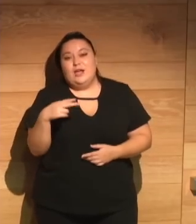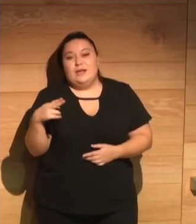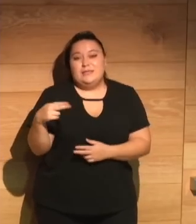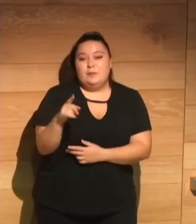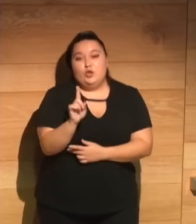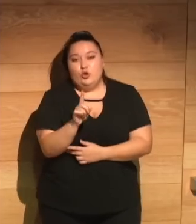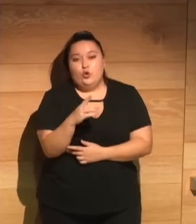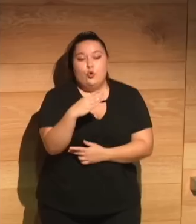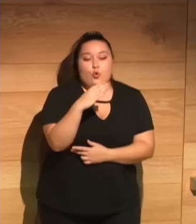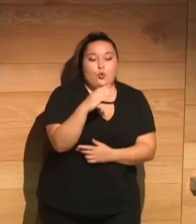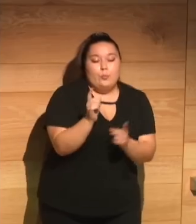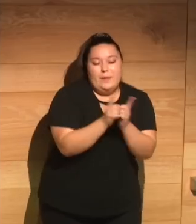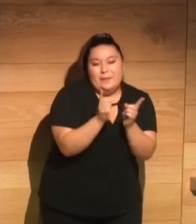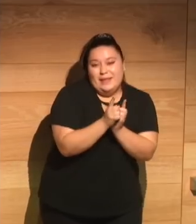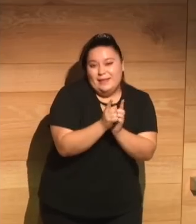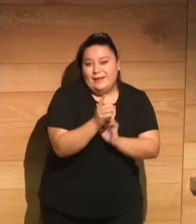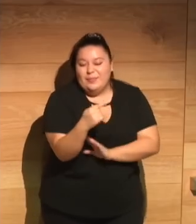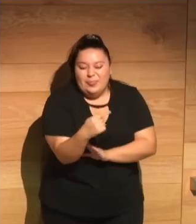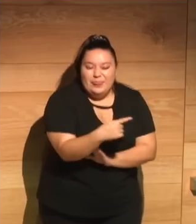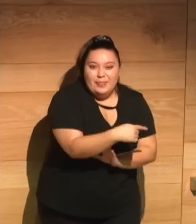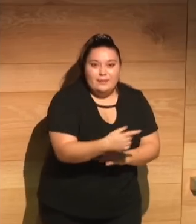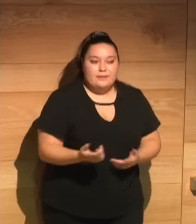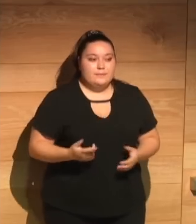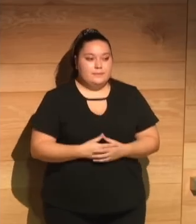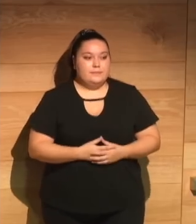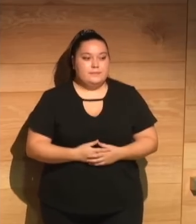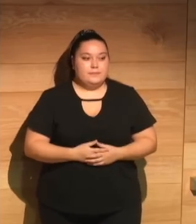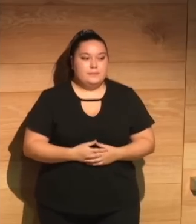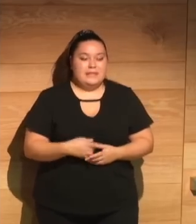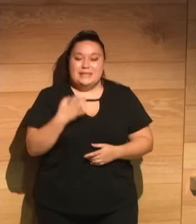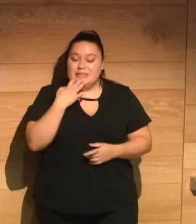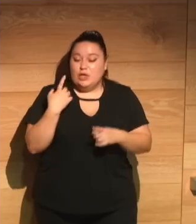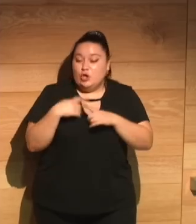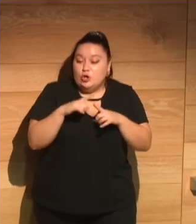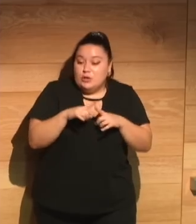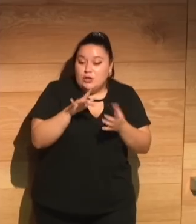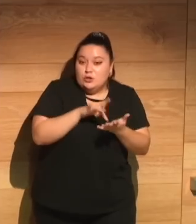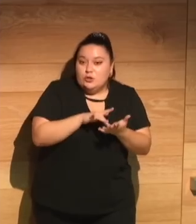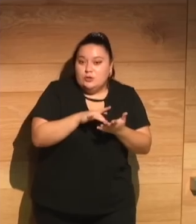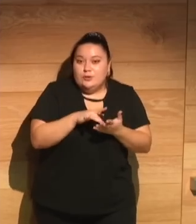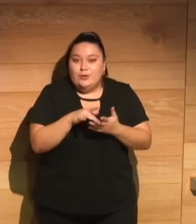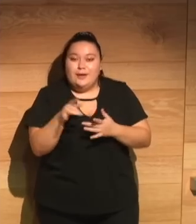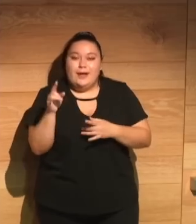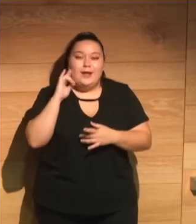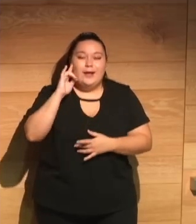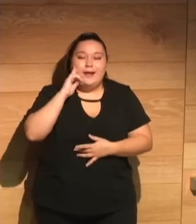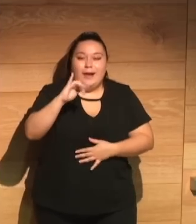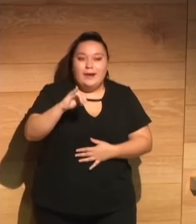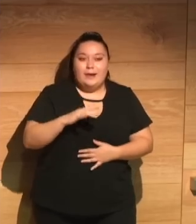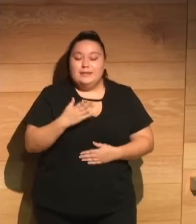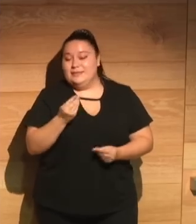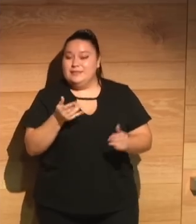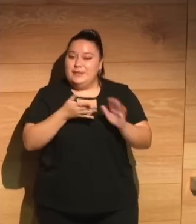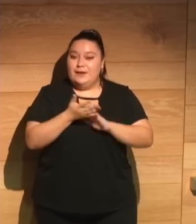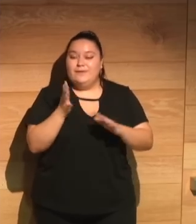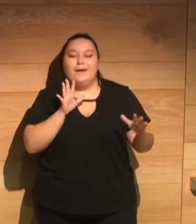que cupiera. Que silbaba. Había uno que silbaba. Ah, sí. Silbaba muy bien. Las cuando pasaban cosas, silbaba. Y hacía música. Y entonces era mucho más